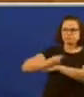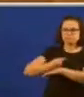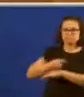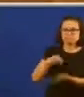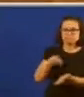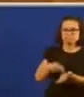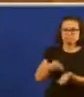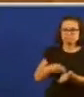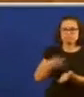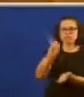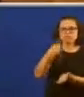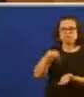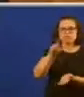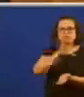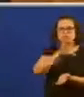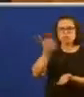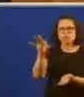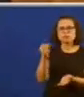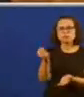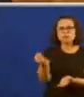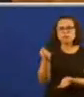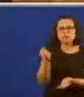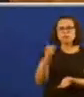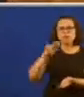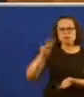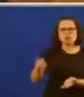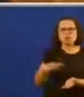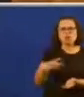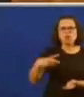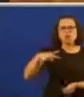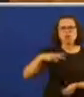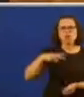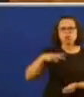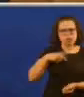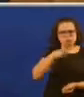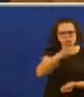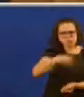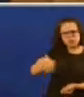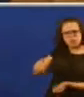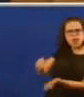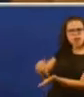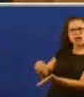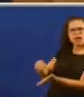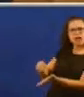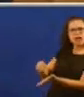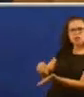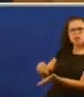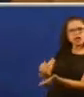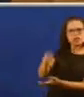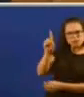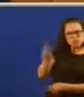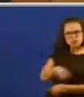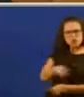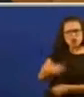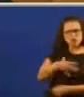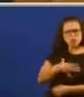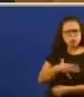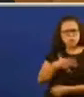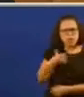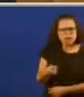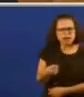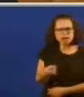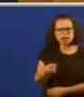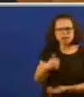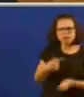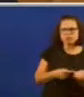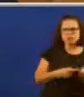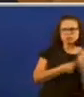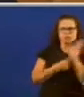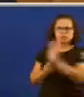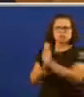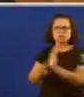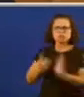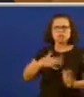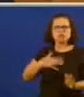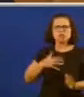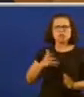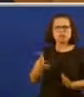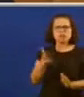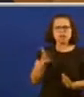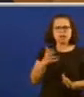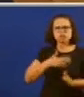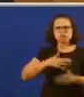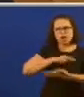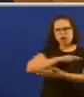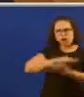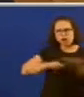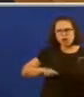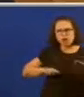millóns de euros en dependencia. Vai vostede reclamala. Vai ser valente por unha vez defender os intereses de Galiza e non defender